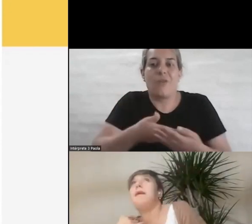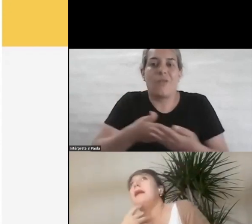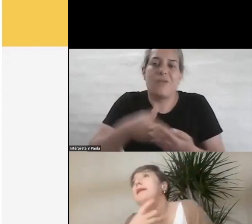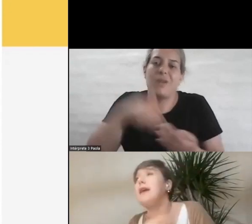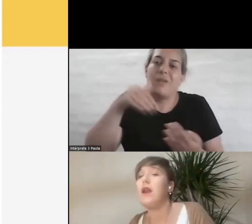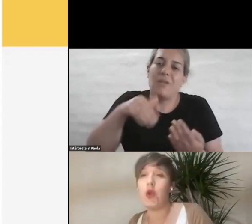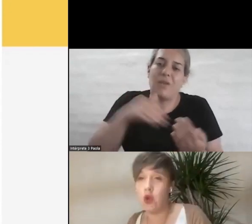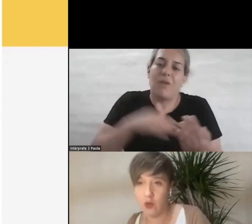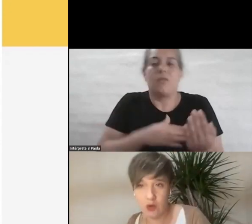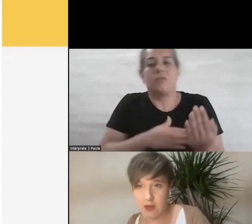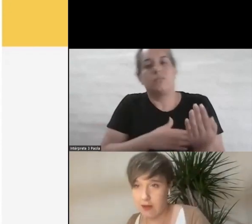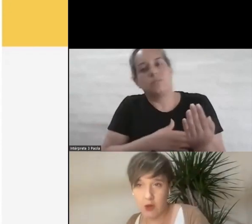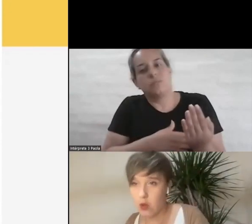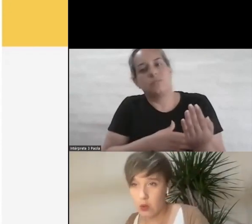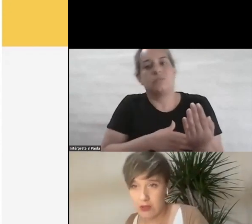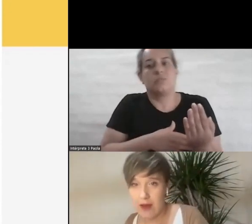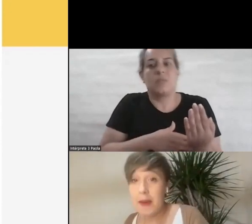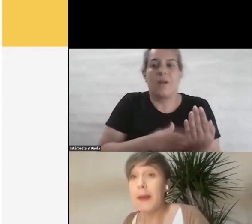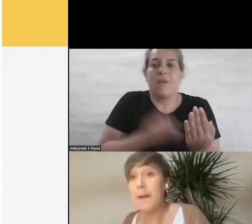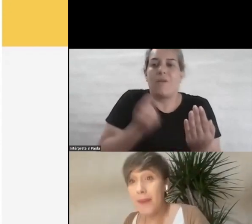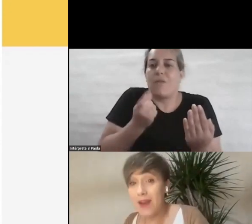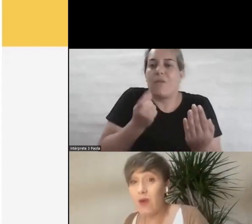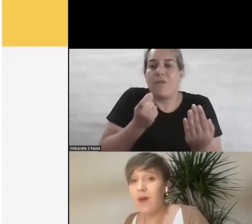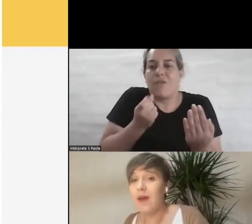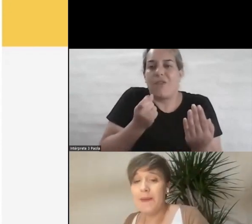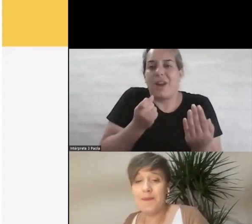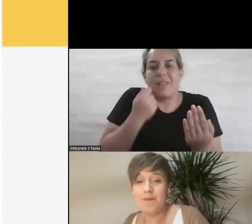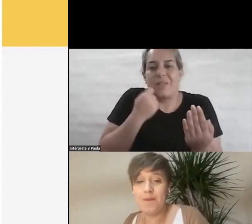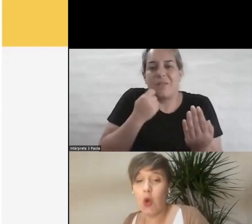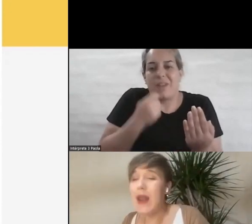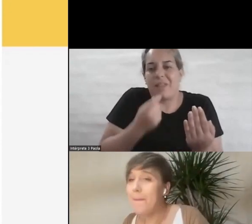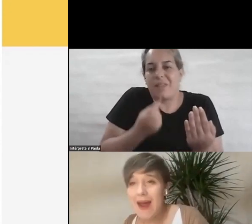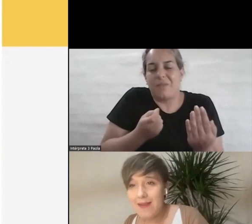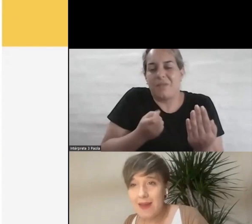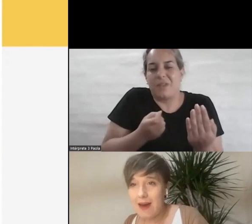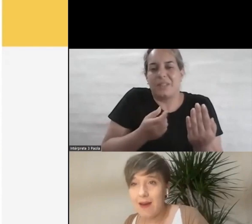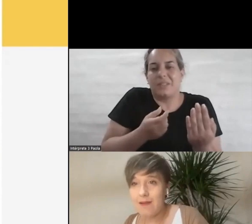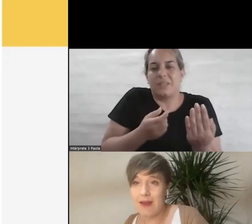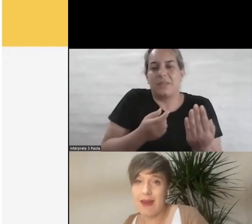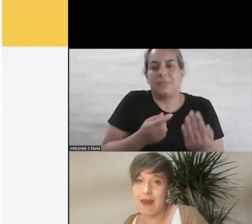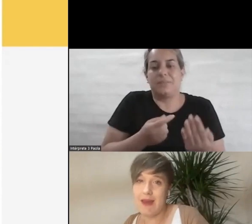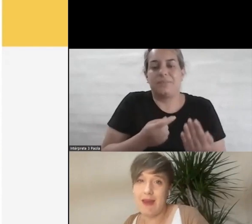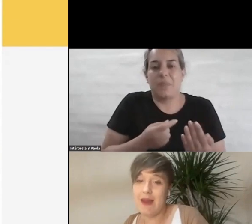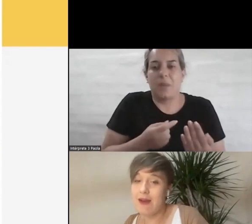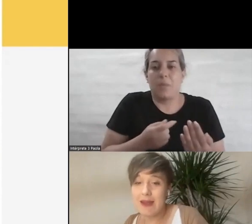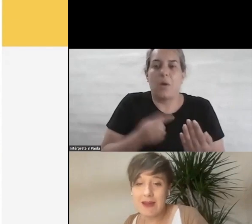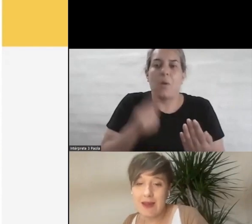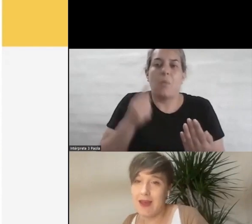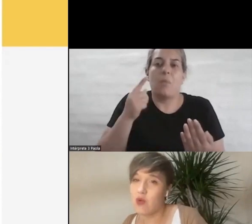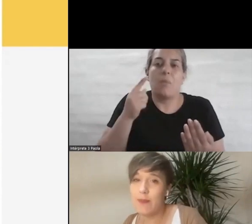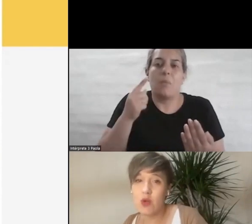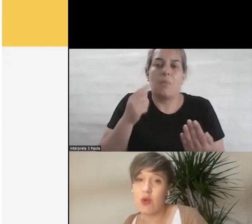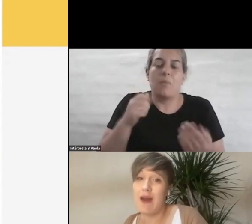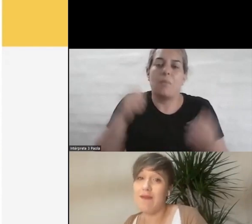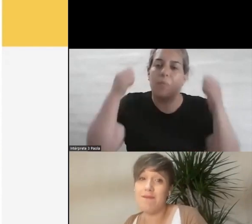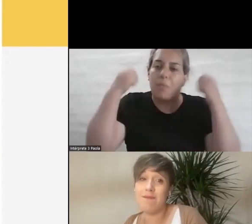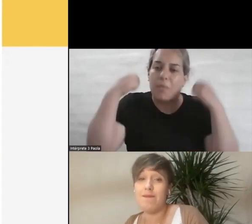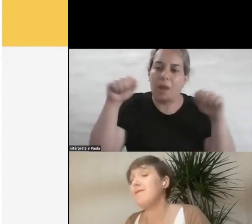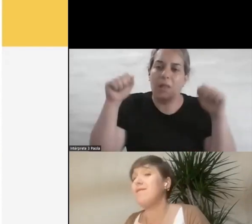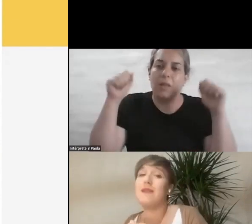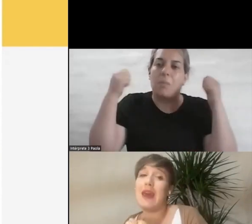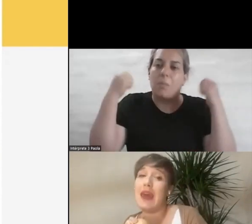cuello, la espalda, tal, no nos gusta, no gusta. Pero con la práctica, la verdad es que es una